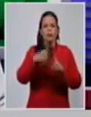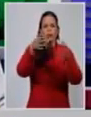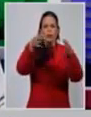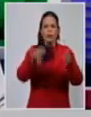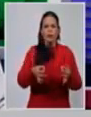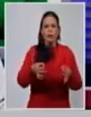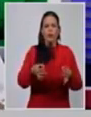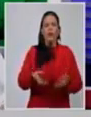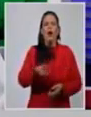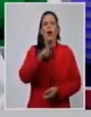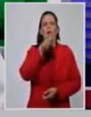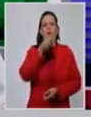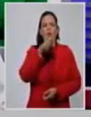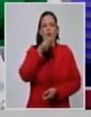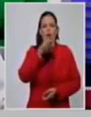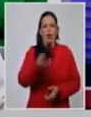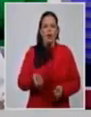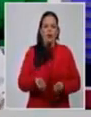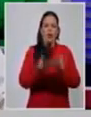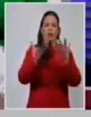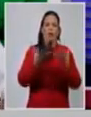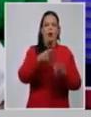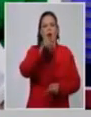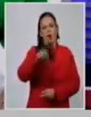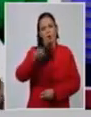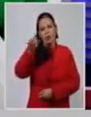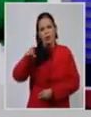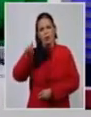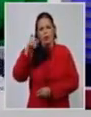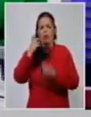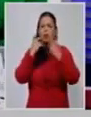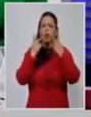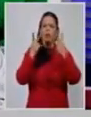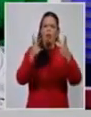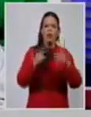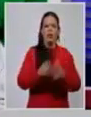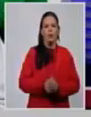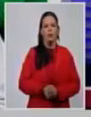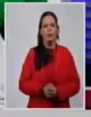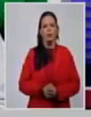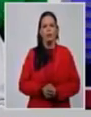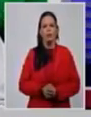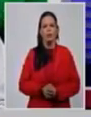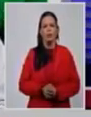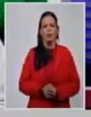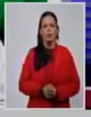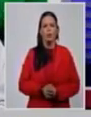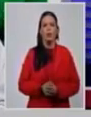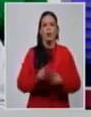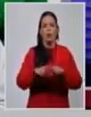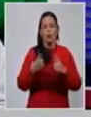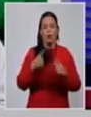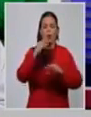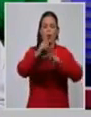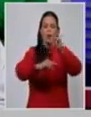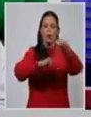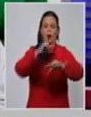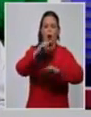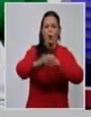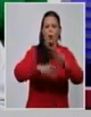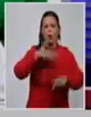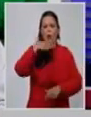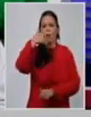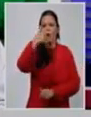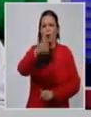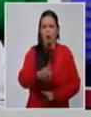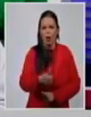los críticos pasen a graves y los graves pasen a descuidado y en un momento determinado se